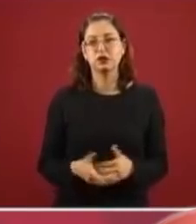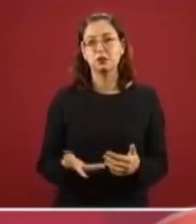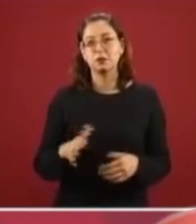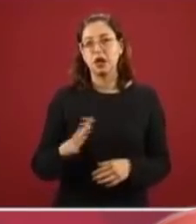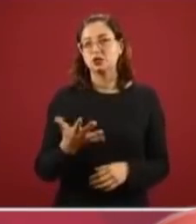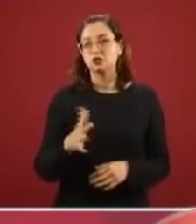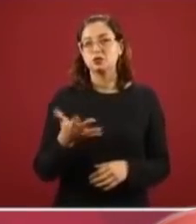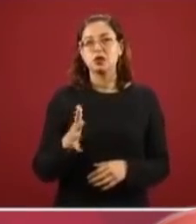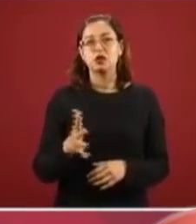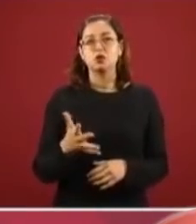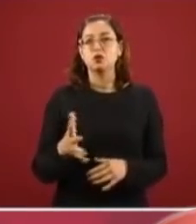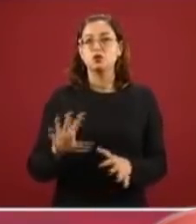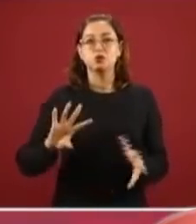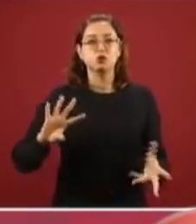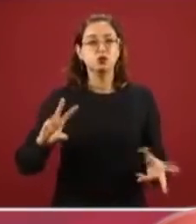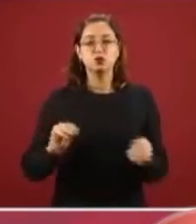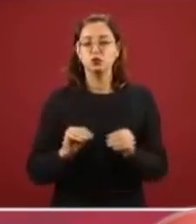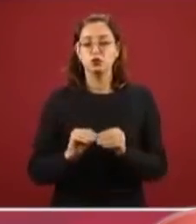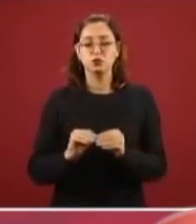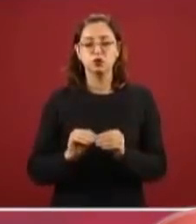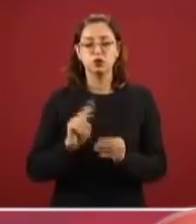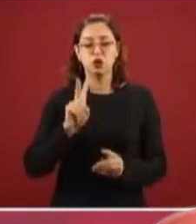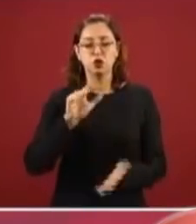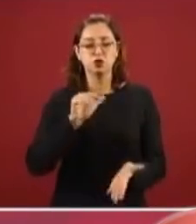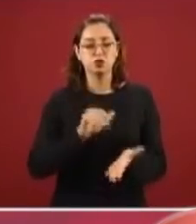significar como unos